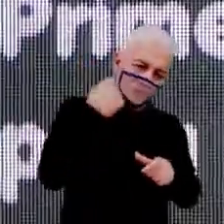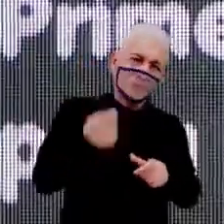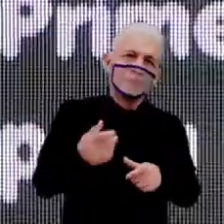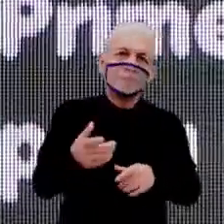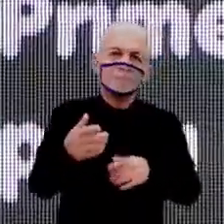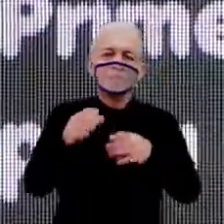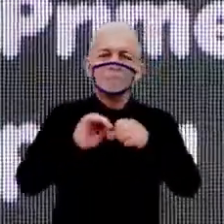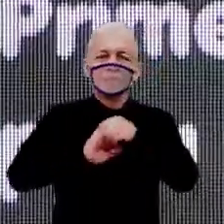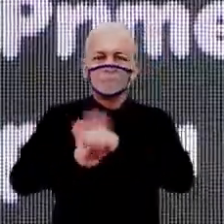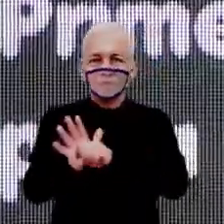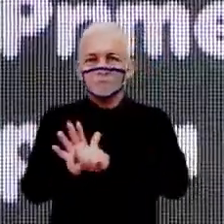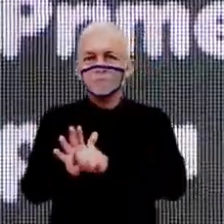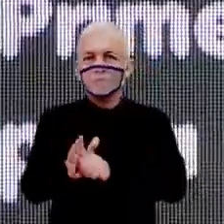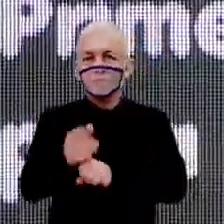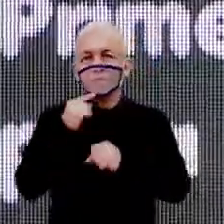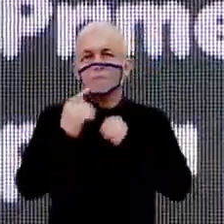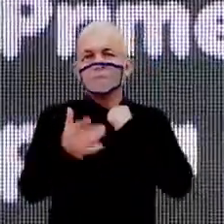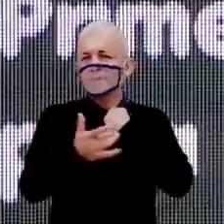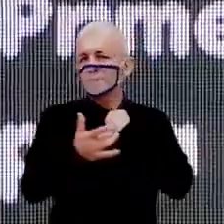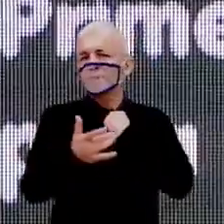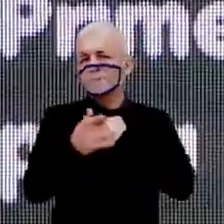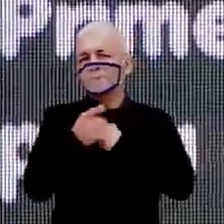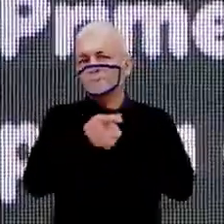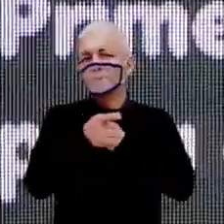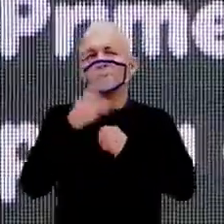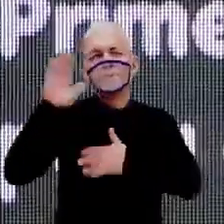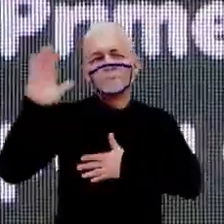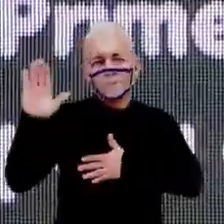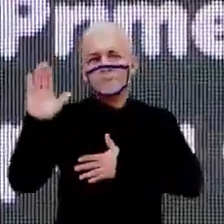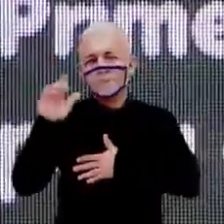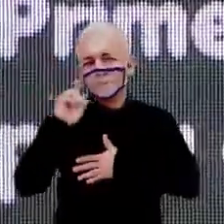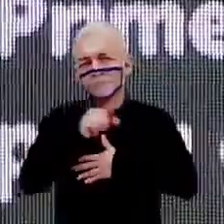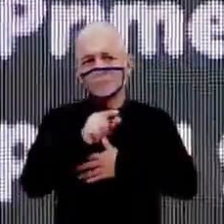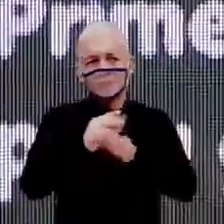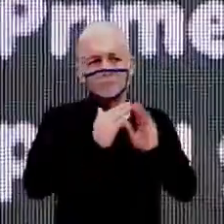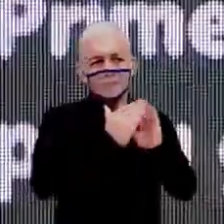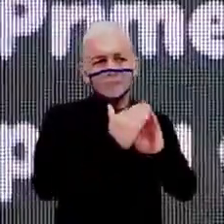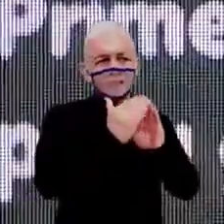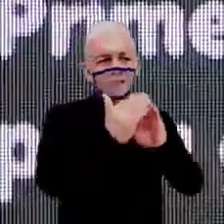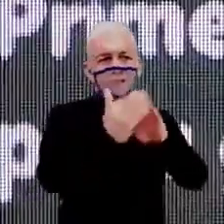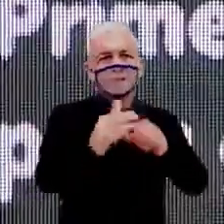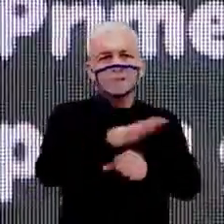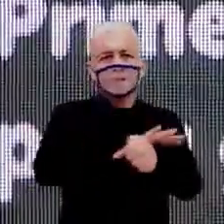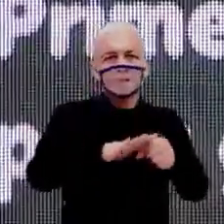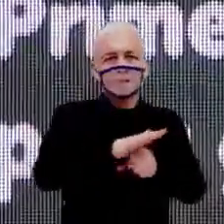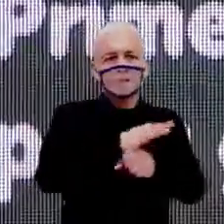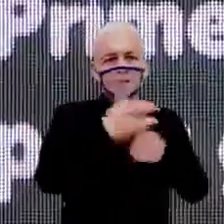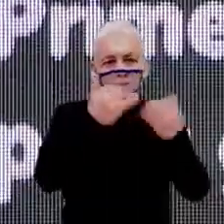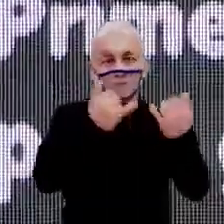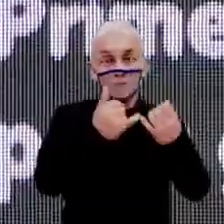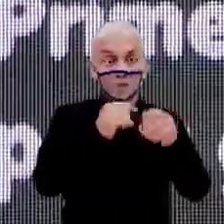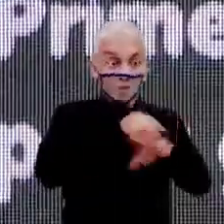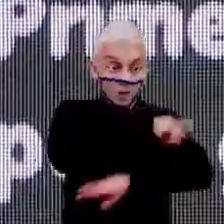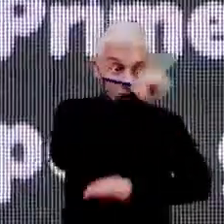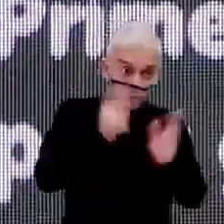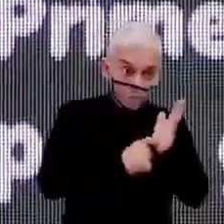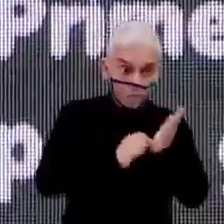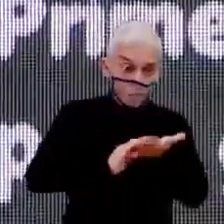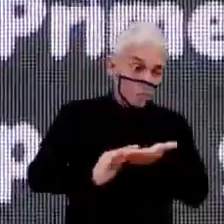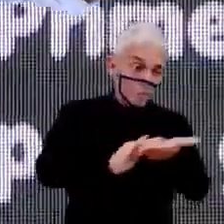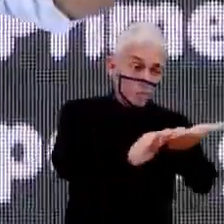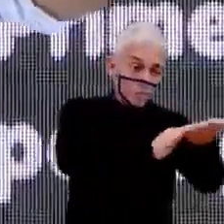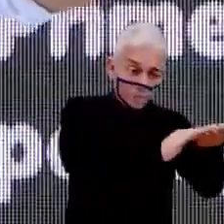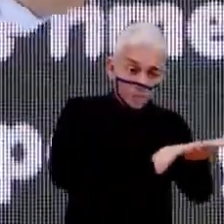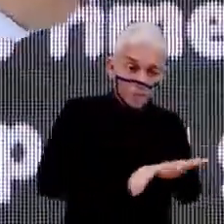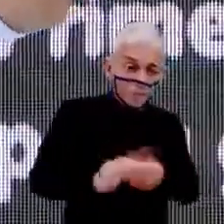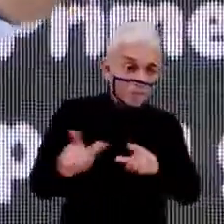pandemia. Pero tengo una deuda pendiente, porque yo prometí que en cada barrio donde culmináramos este esfuerzo de más de una